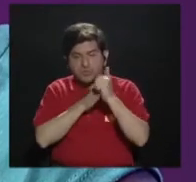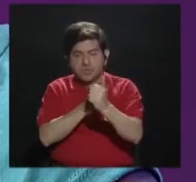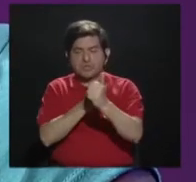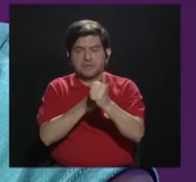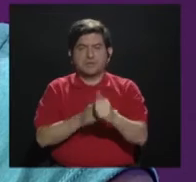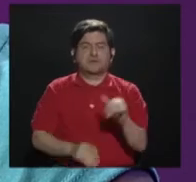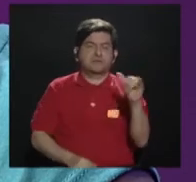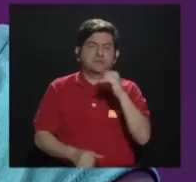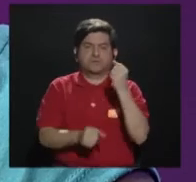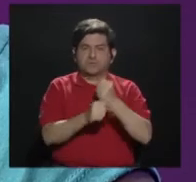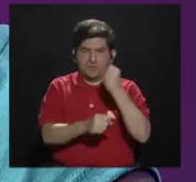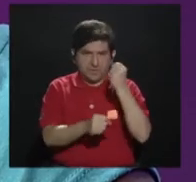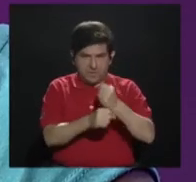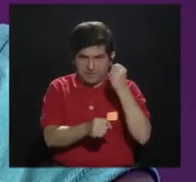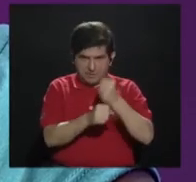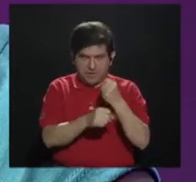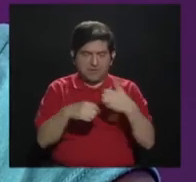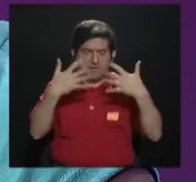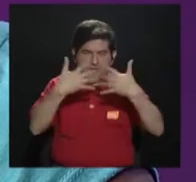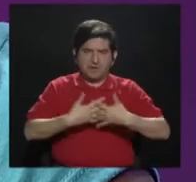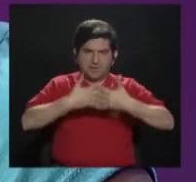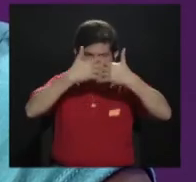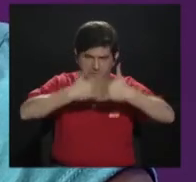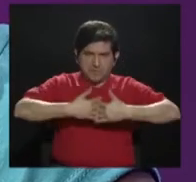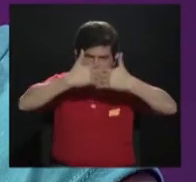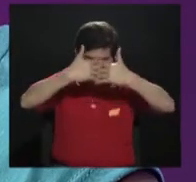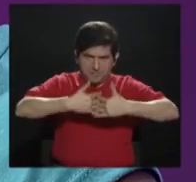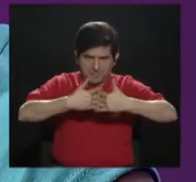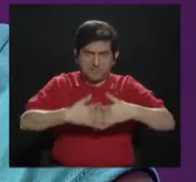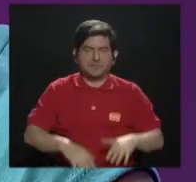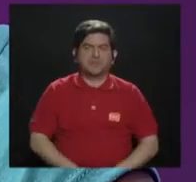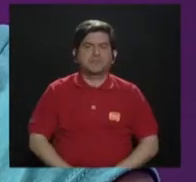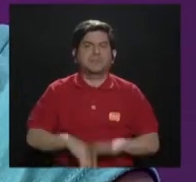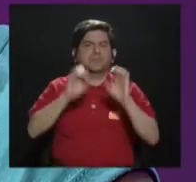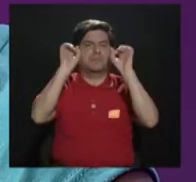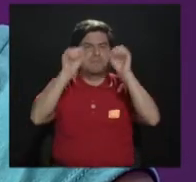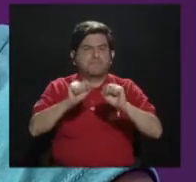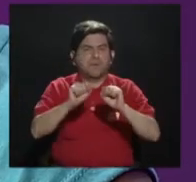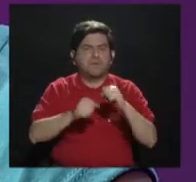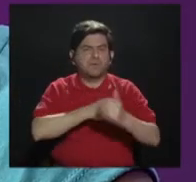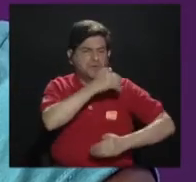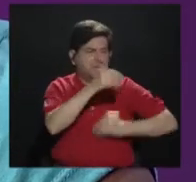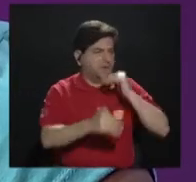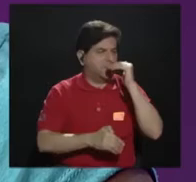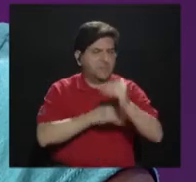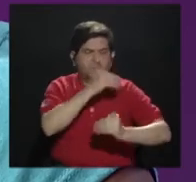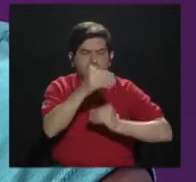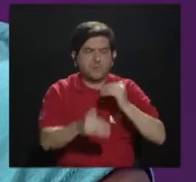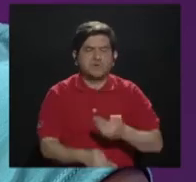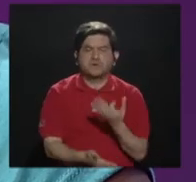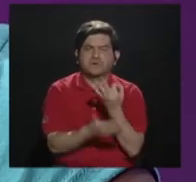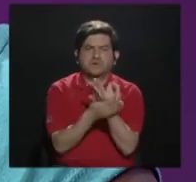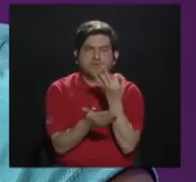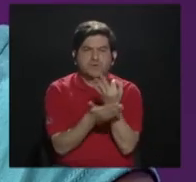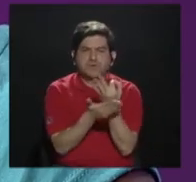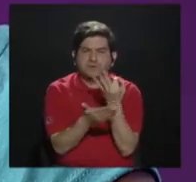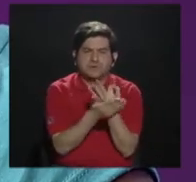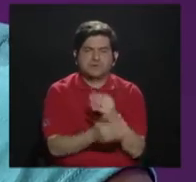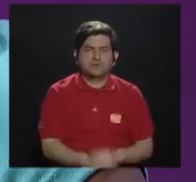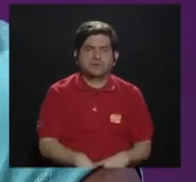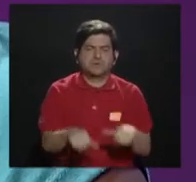de trabajar en empresa, de cómo llevar, ¿verdad?, el proceso de financiamiento, la